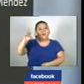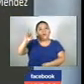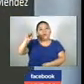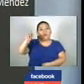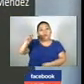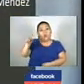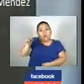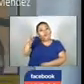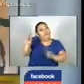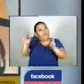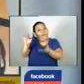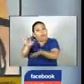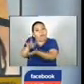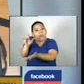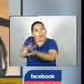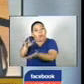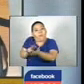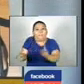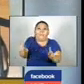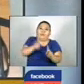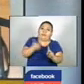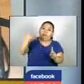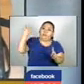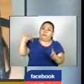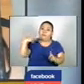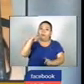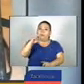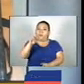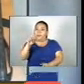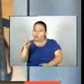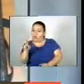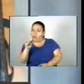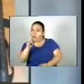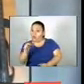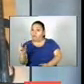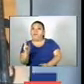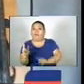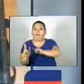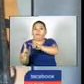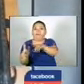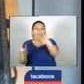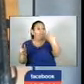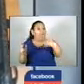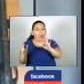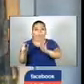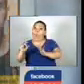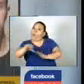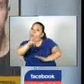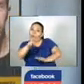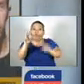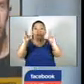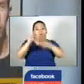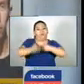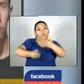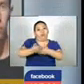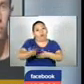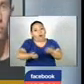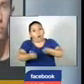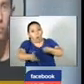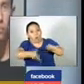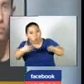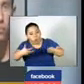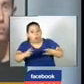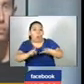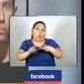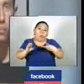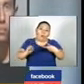acusados de extorsionar a una víctima en 2021. 3 de los imputados ya son procesados por robo de vehículo